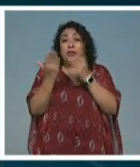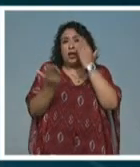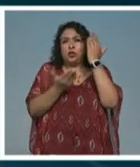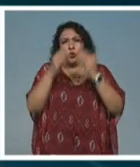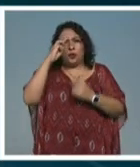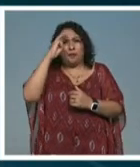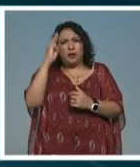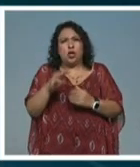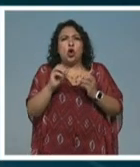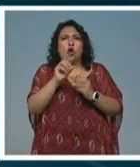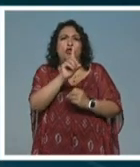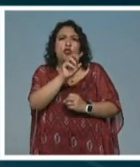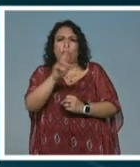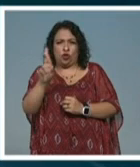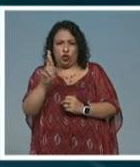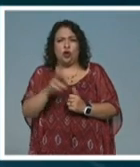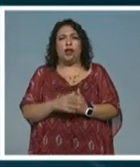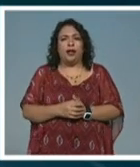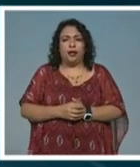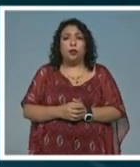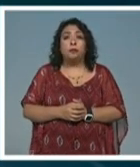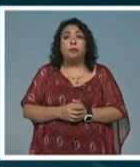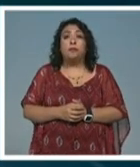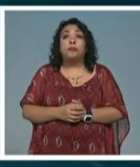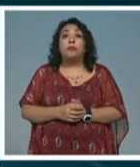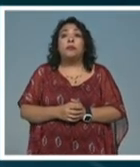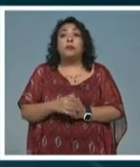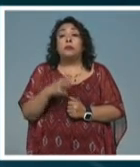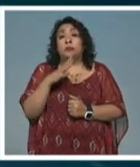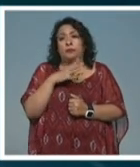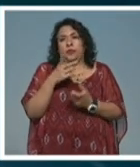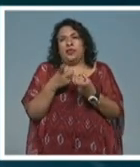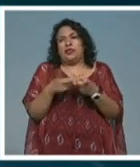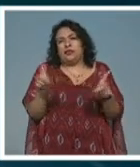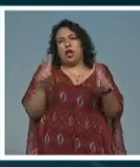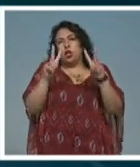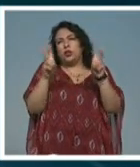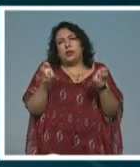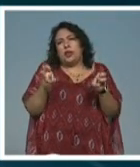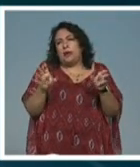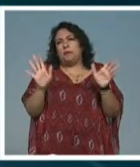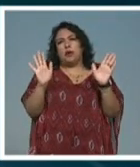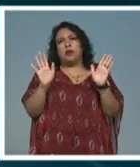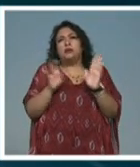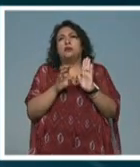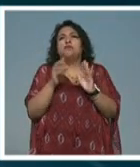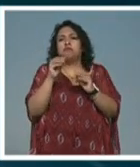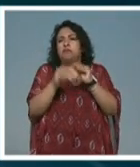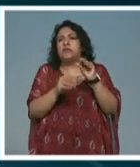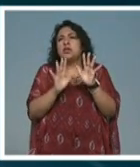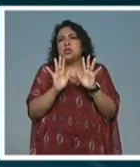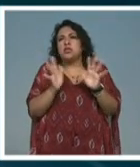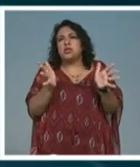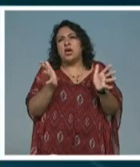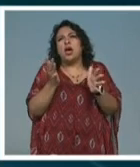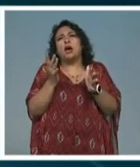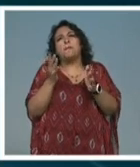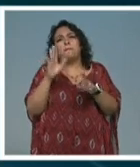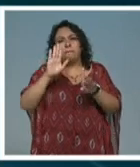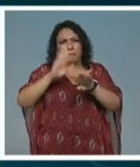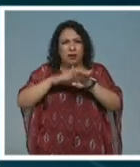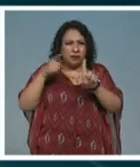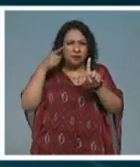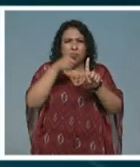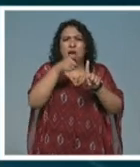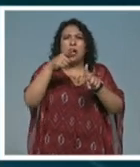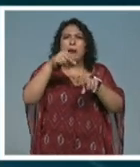una maestría o doctorado. Que tengan el desarrollo de algunos temas particulares desarrollados en especial con